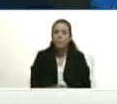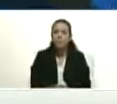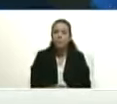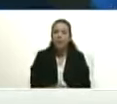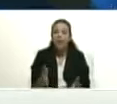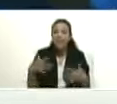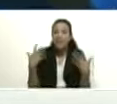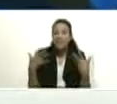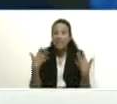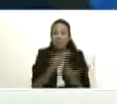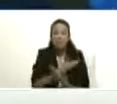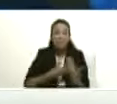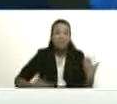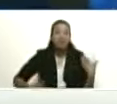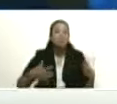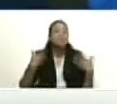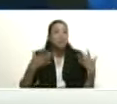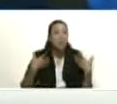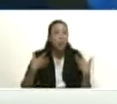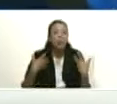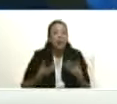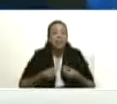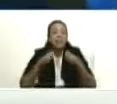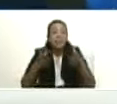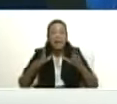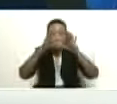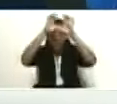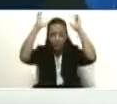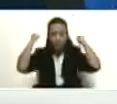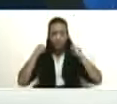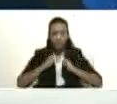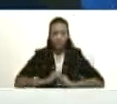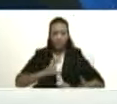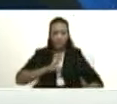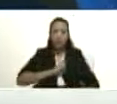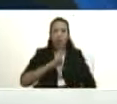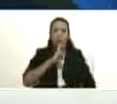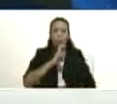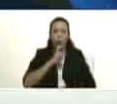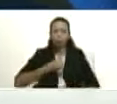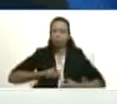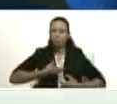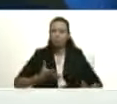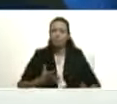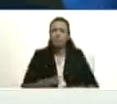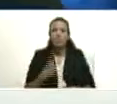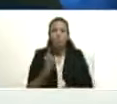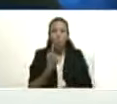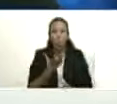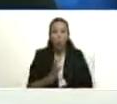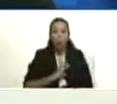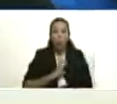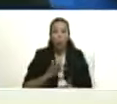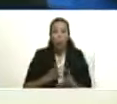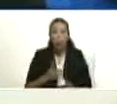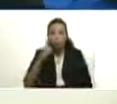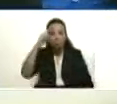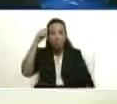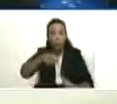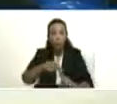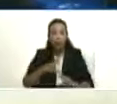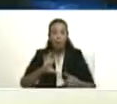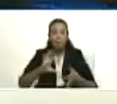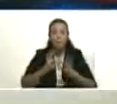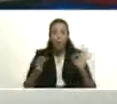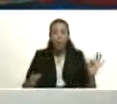Muy contento, presidente, muy contento de darle este gran logro al país. Y no solo fue una medalla, fue un récord para